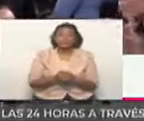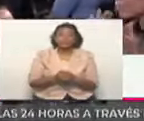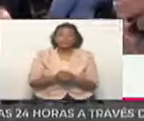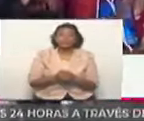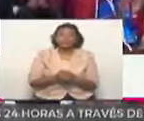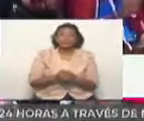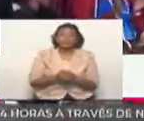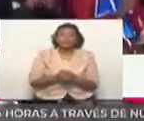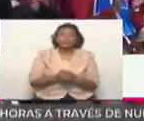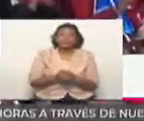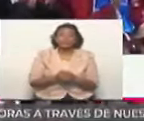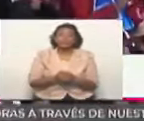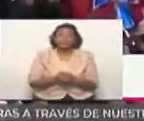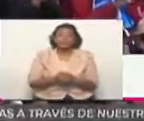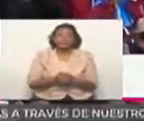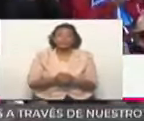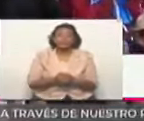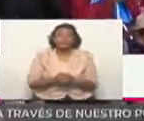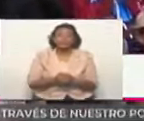presidente,